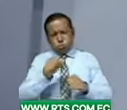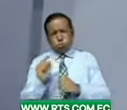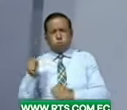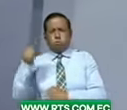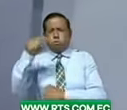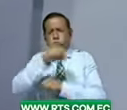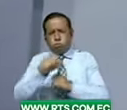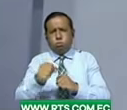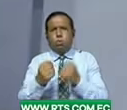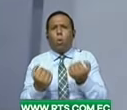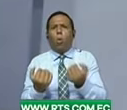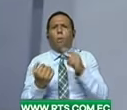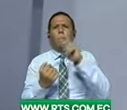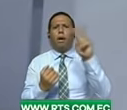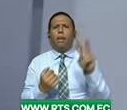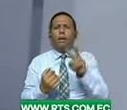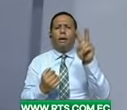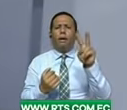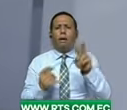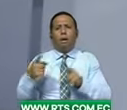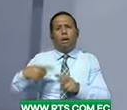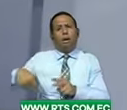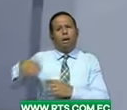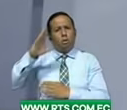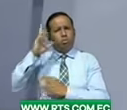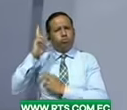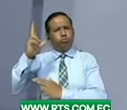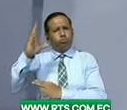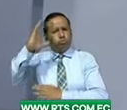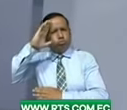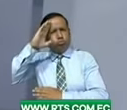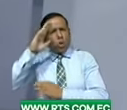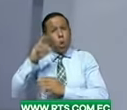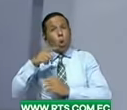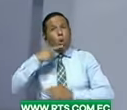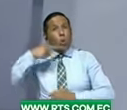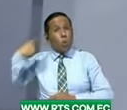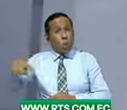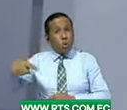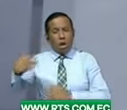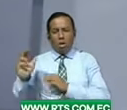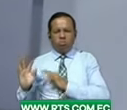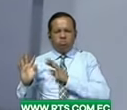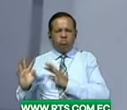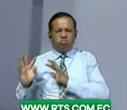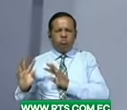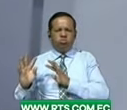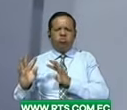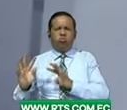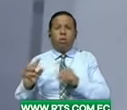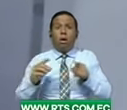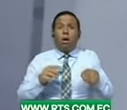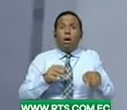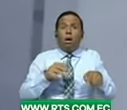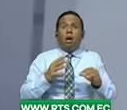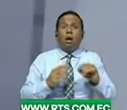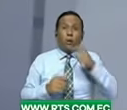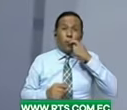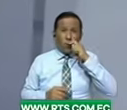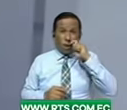viernes, mientras las fuerzas rusas siguen avanzando y el presidente ucraniano pide a la comunidad internacional que redoble sus